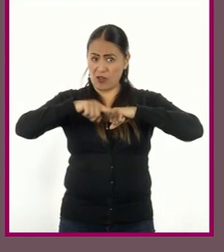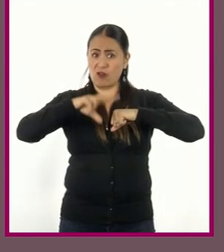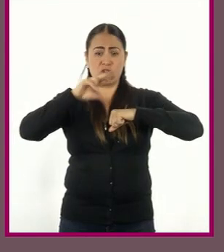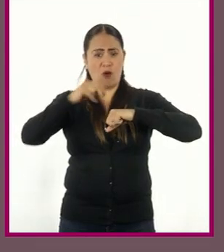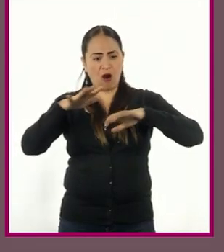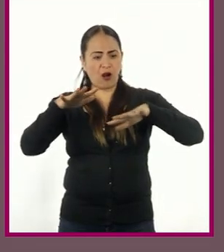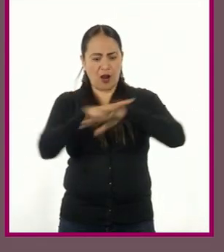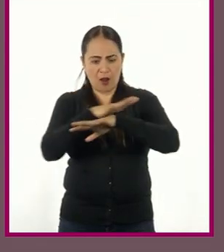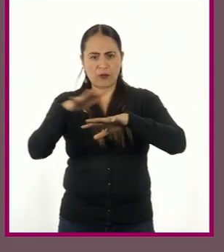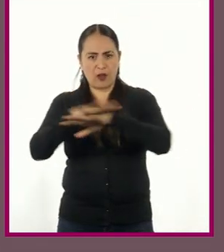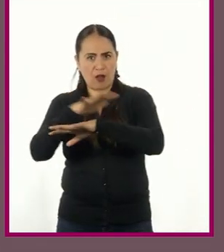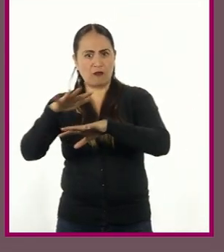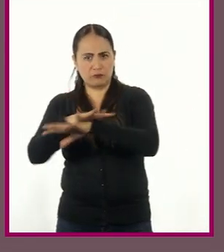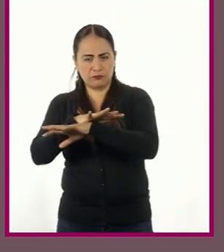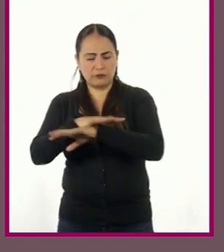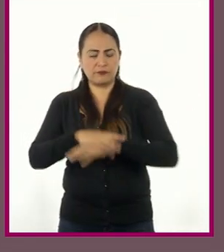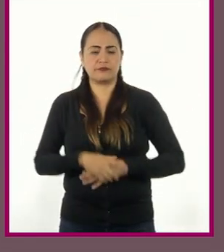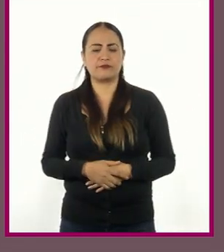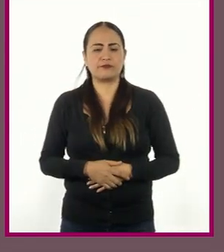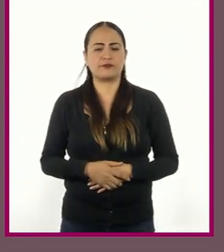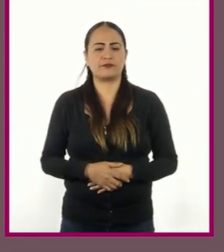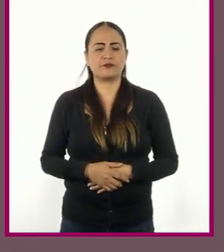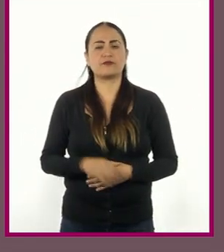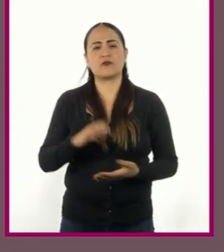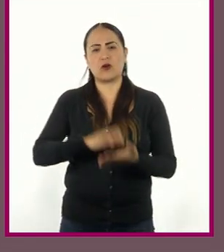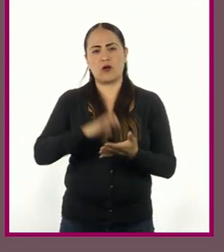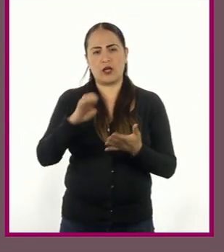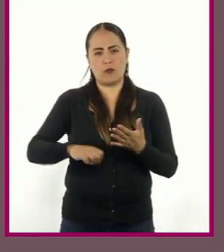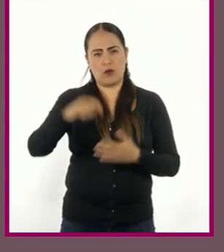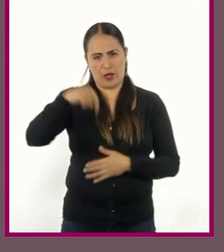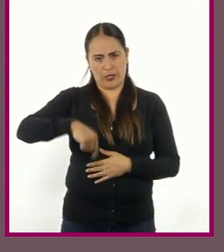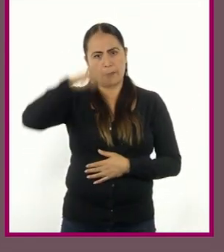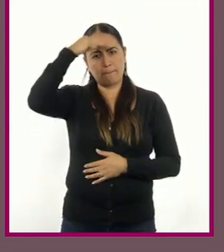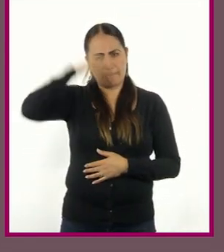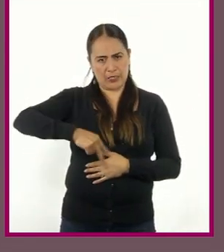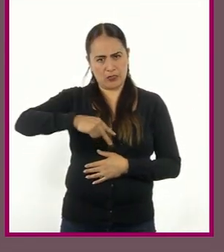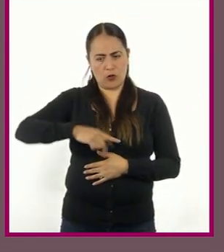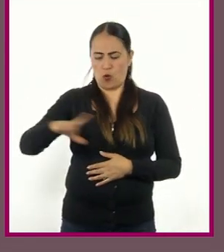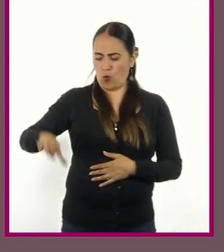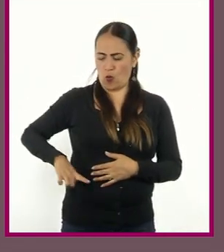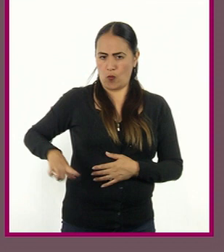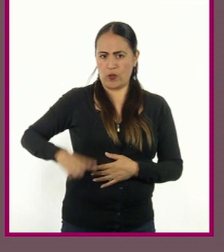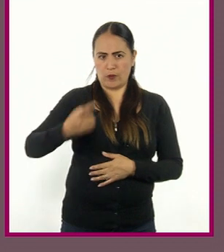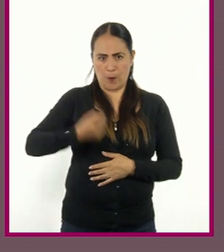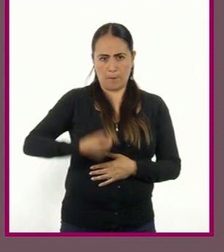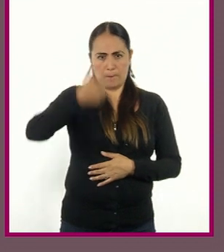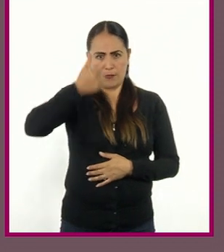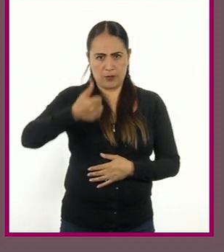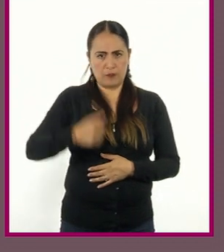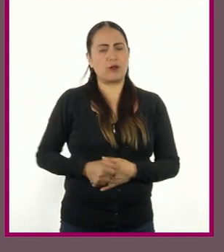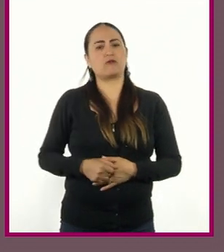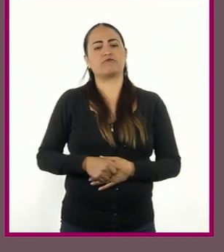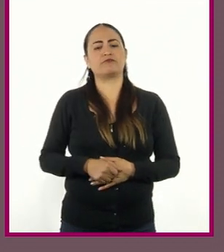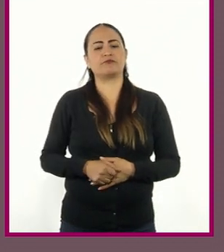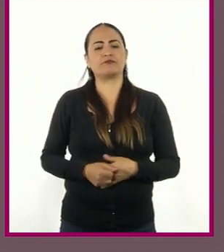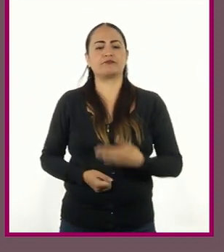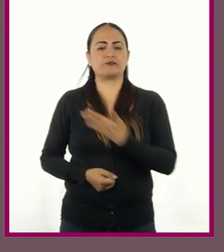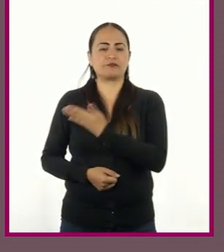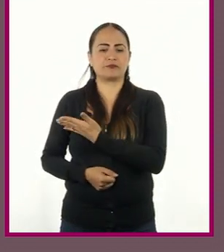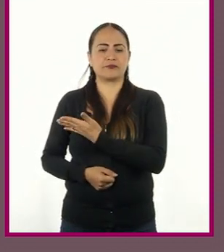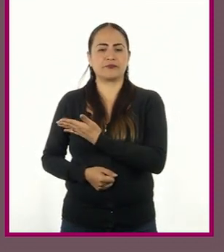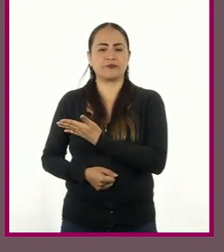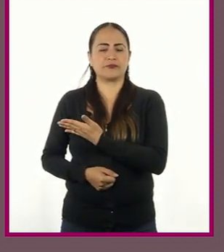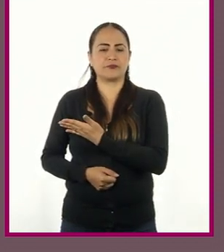continente. En el caso de nuestro país, con el primer gobierno, es decir, el Imperio Mexicano, abarcaron desde lo que